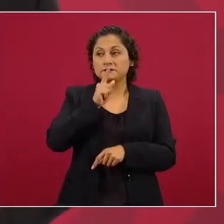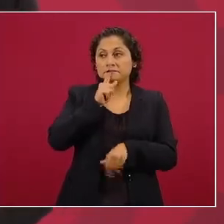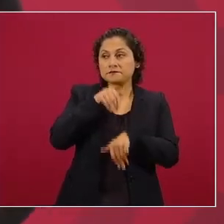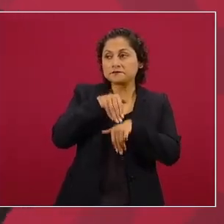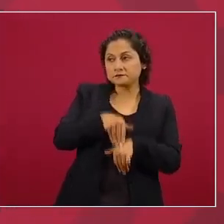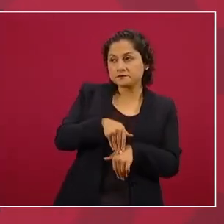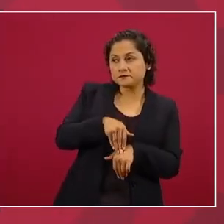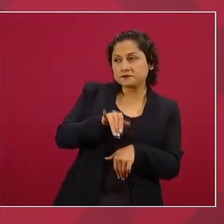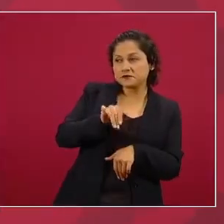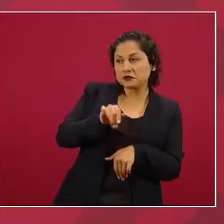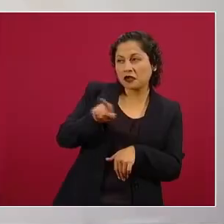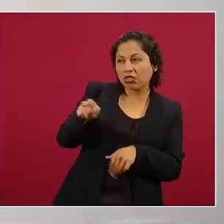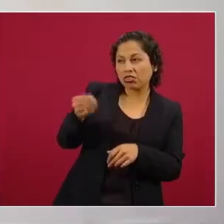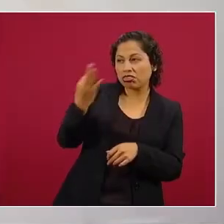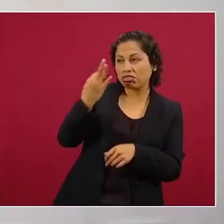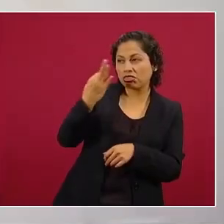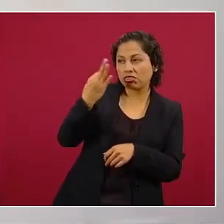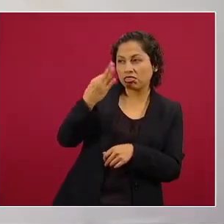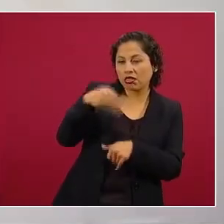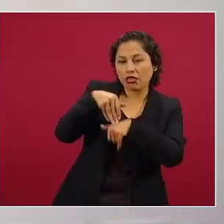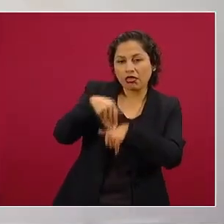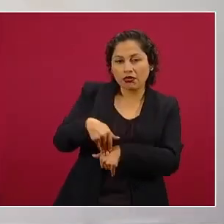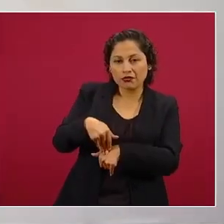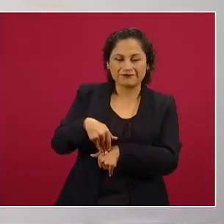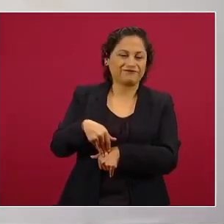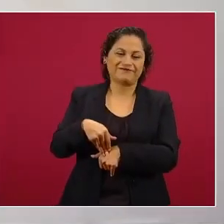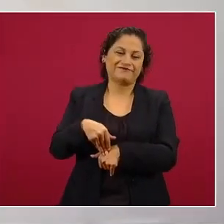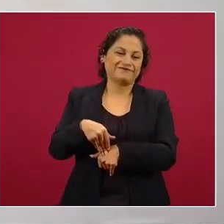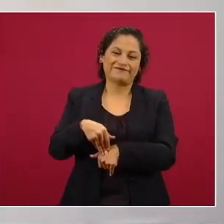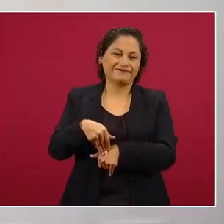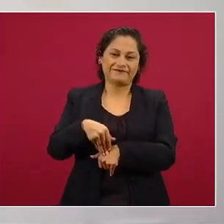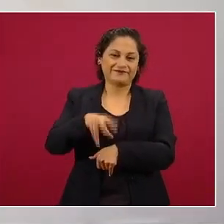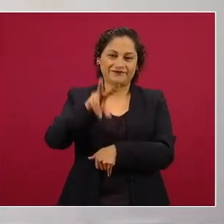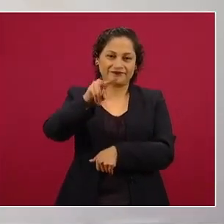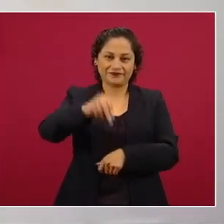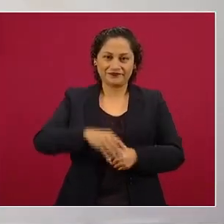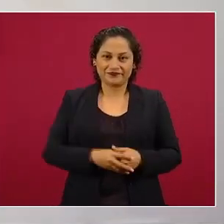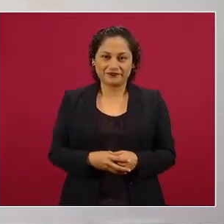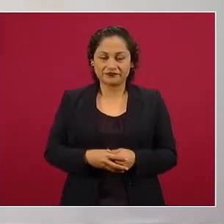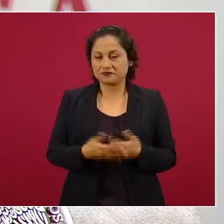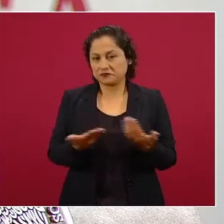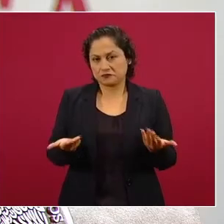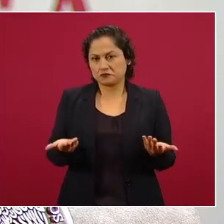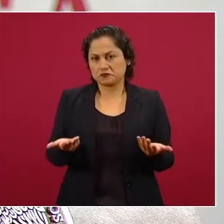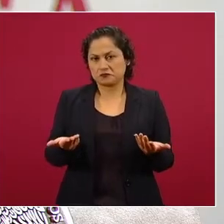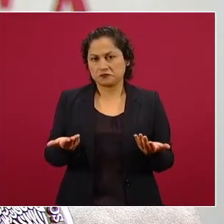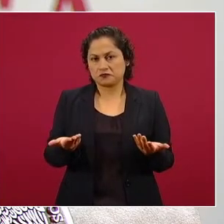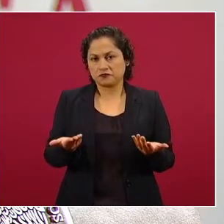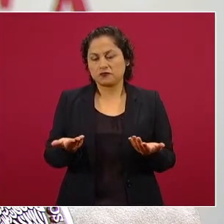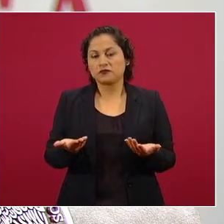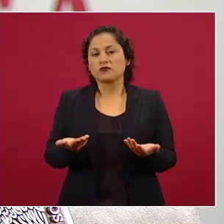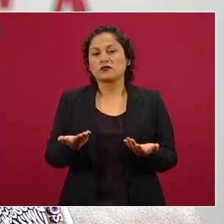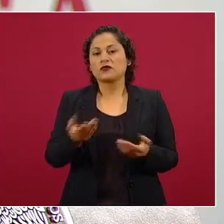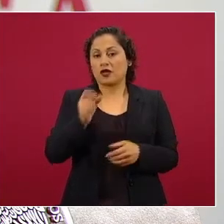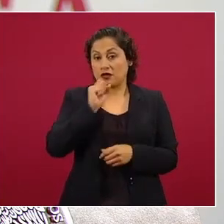manipular y hay que actuar también con respeto.